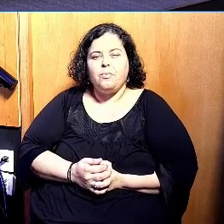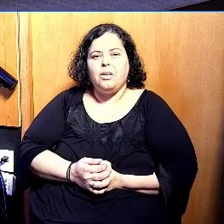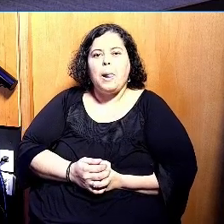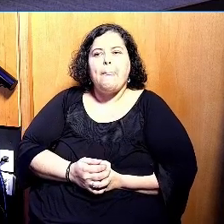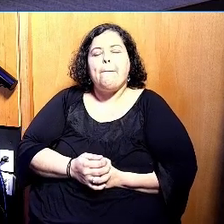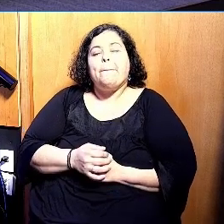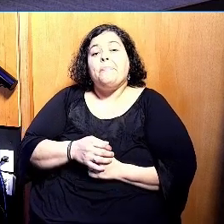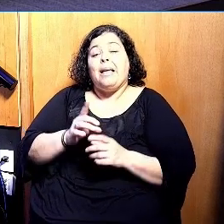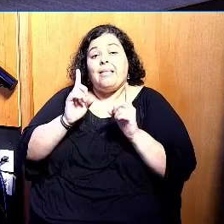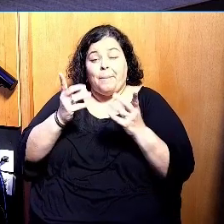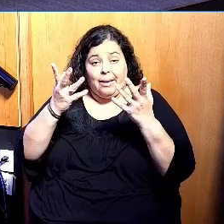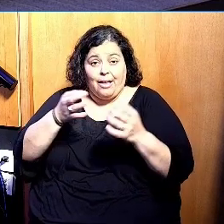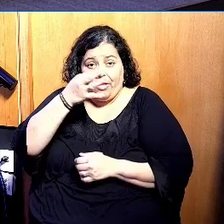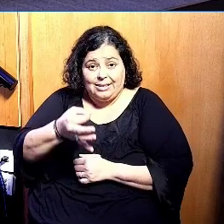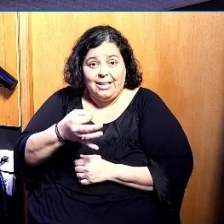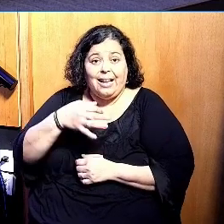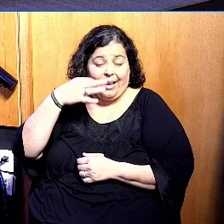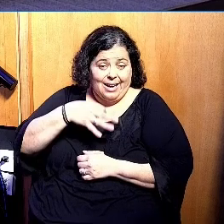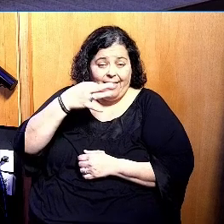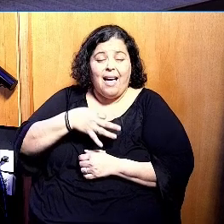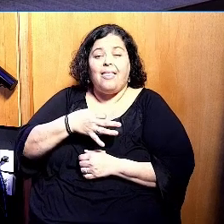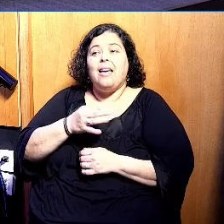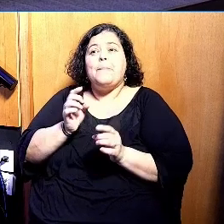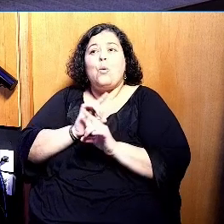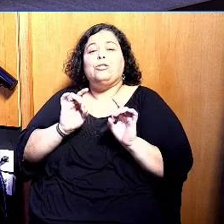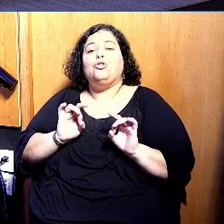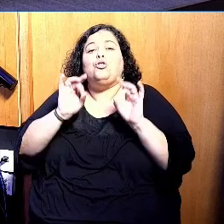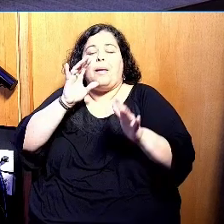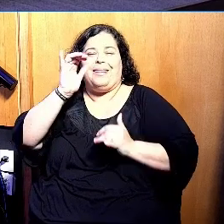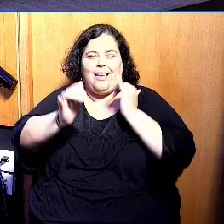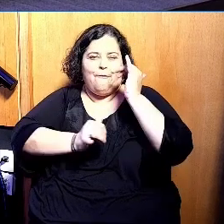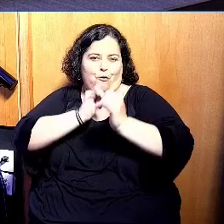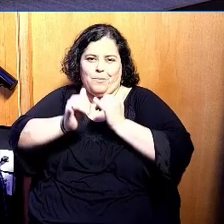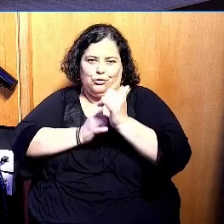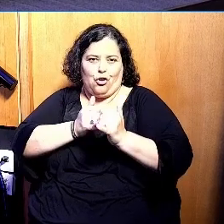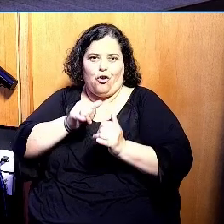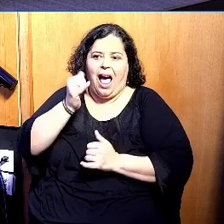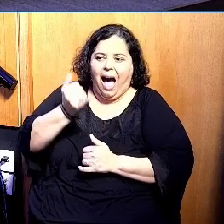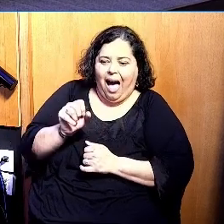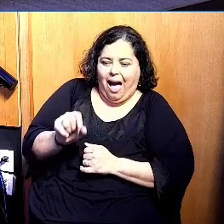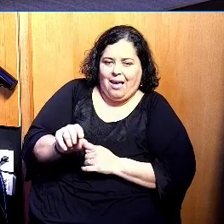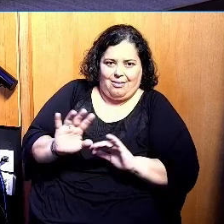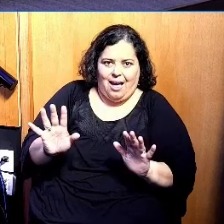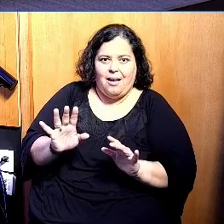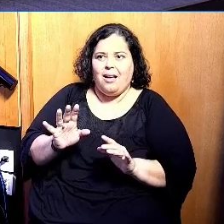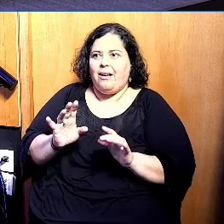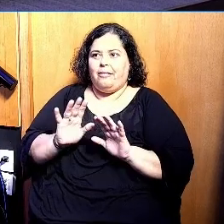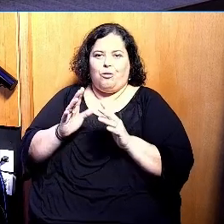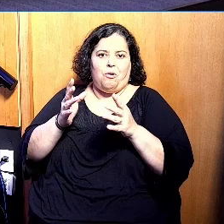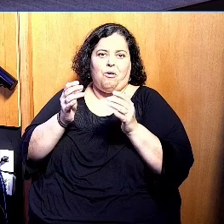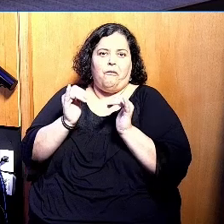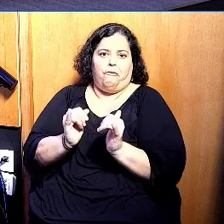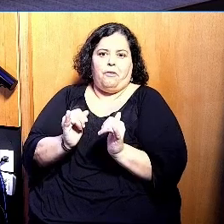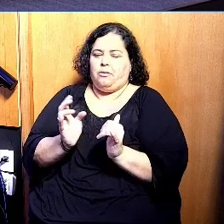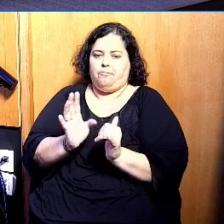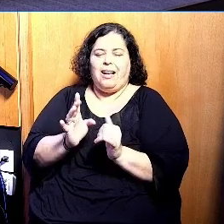Quiero destacar esto, que en realidad no es solamente contar con la información ni tenerla de forma estática, sino tenerla